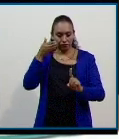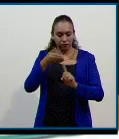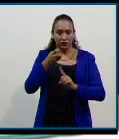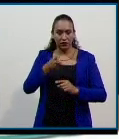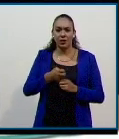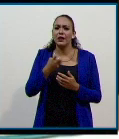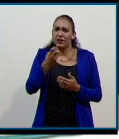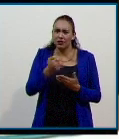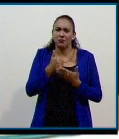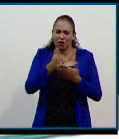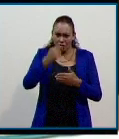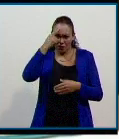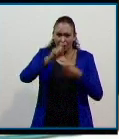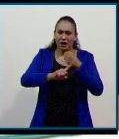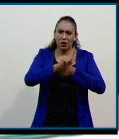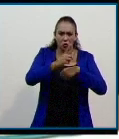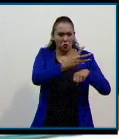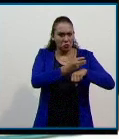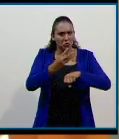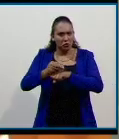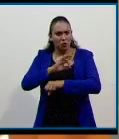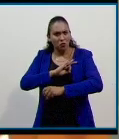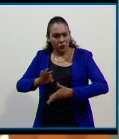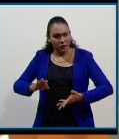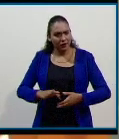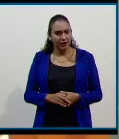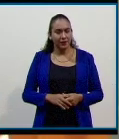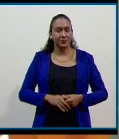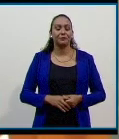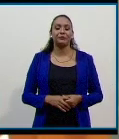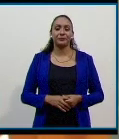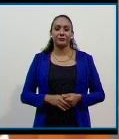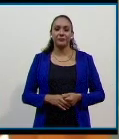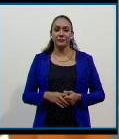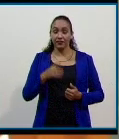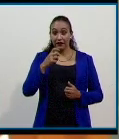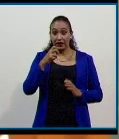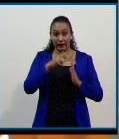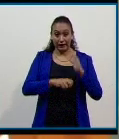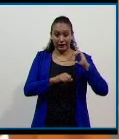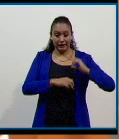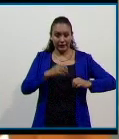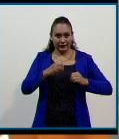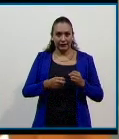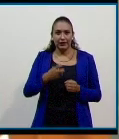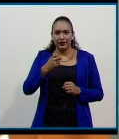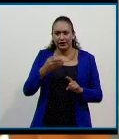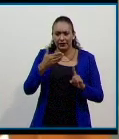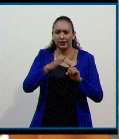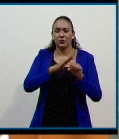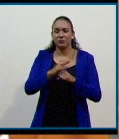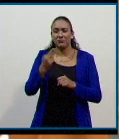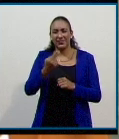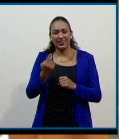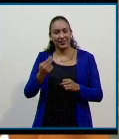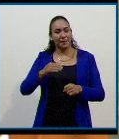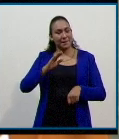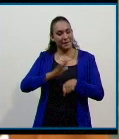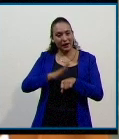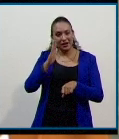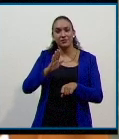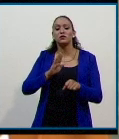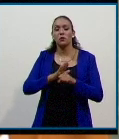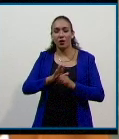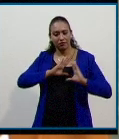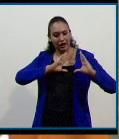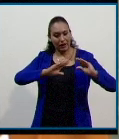problemas cotidianos de las personas. Insistieron en que la reforma al Poder Judicial debe priorizar la capacitación constante